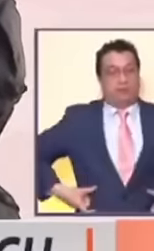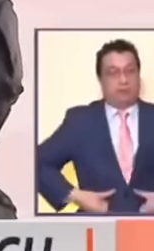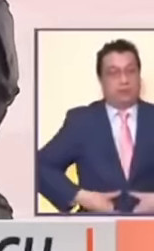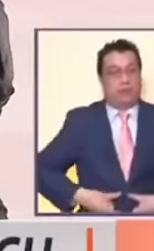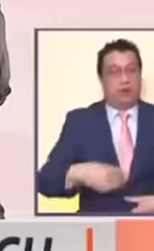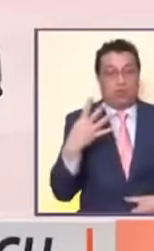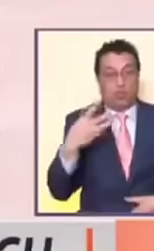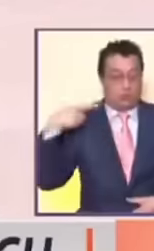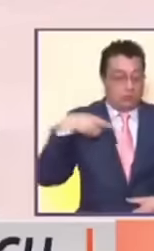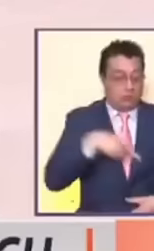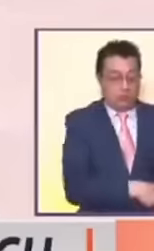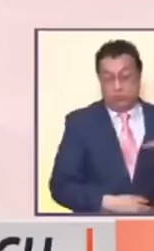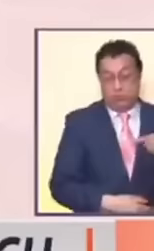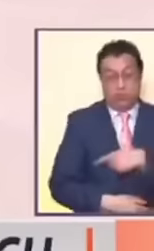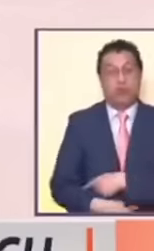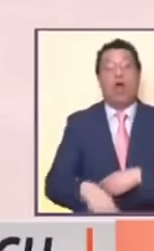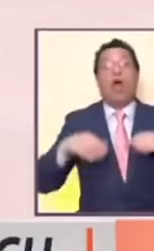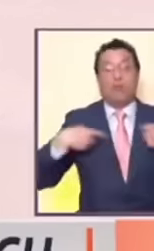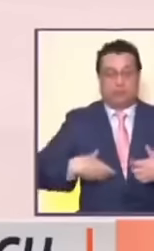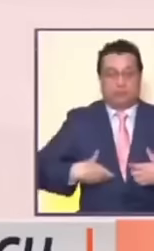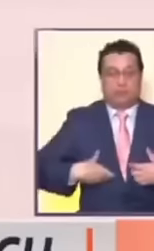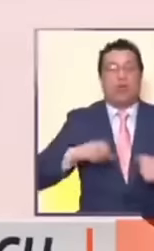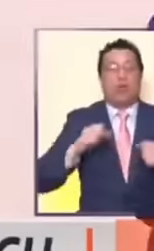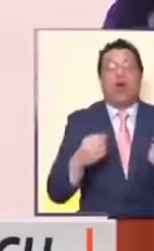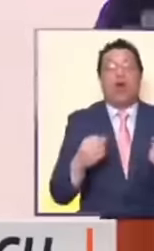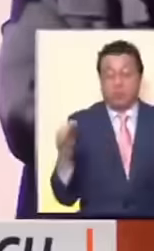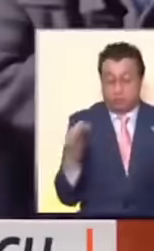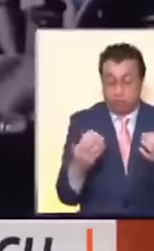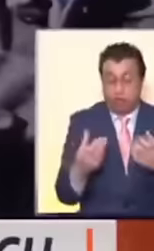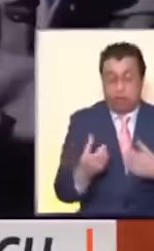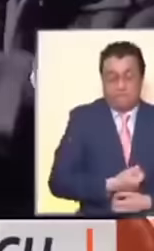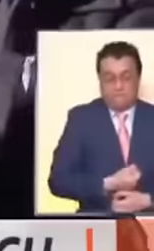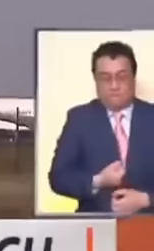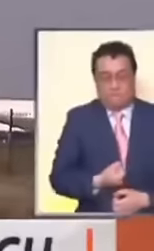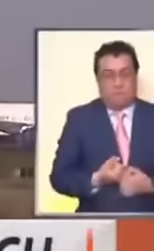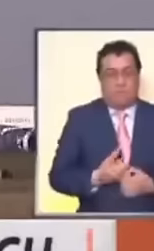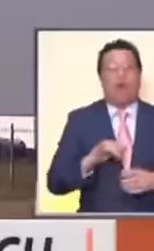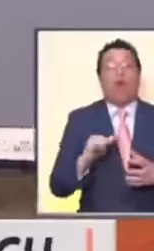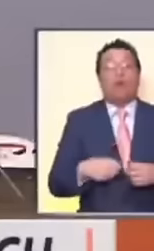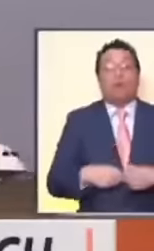cuatro puntas les van a hacer la instrucción de cómo asegurarse, cómo ajustarlo y cómo soltarlo.